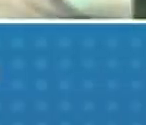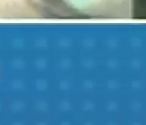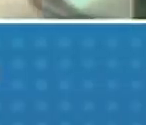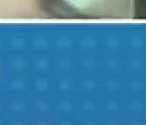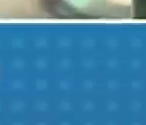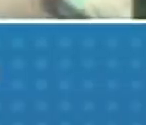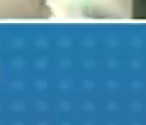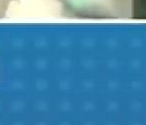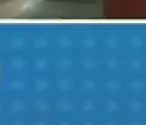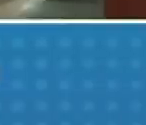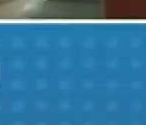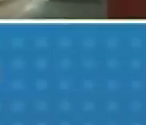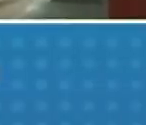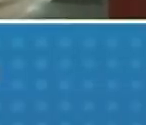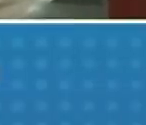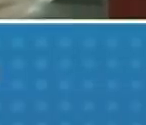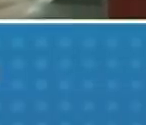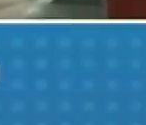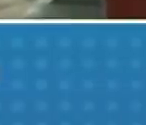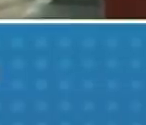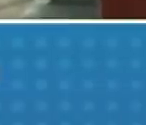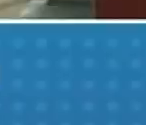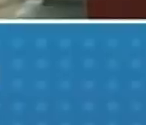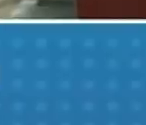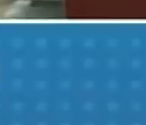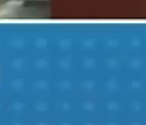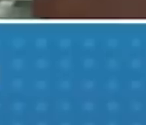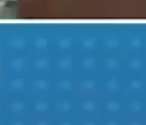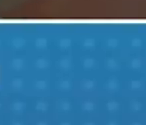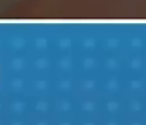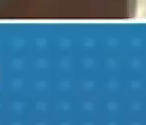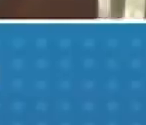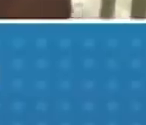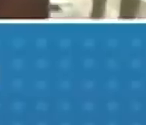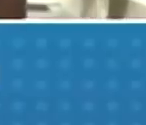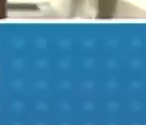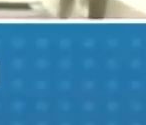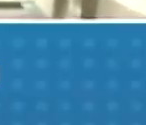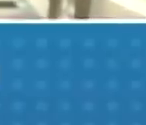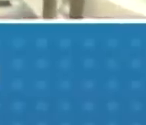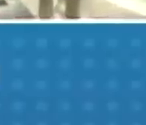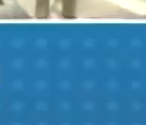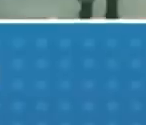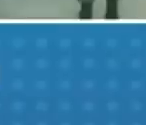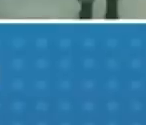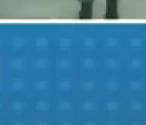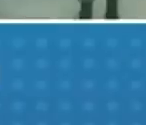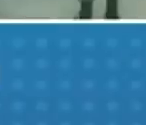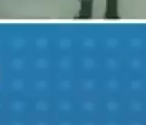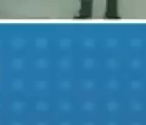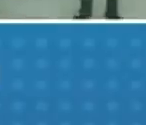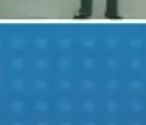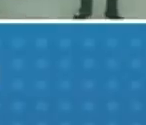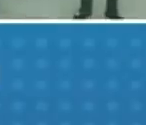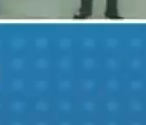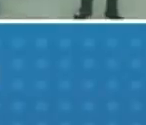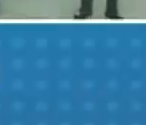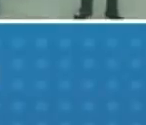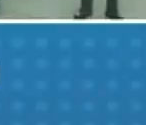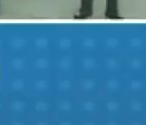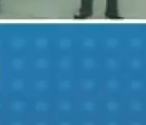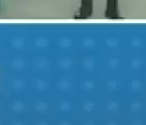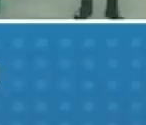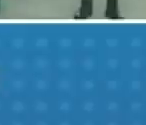Barrio Nuevo, Barrio Tricolor. Y además, por supuesto, sumado a estas jornadas de desinfectación que se vienen haciendo. Gracias, Luis Jonás. Tenemos